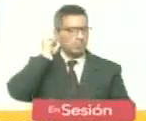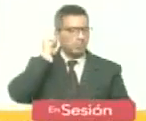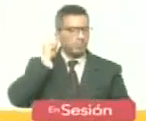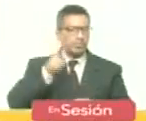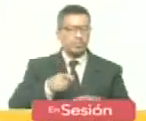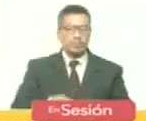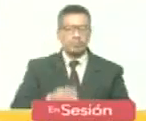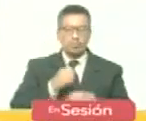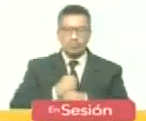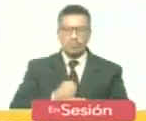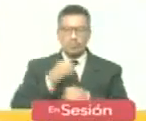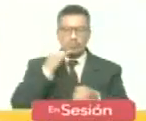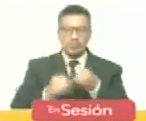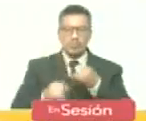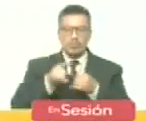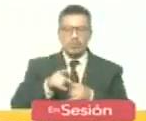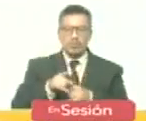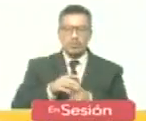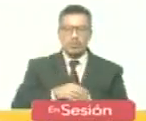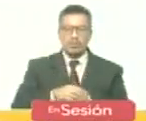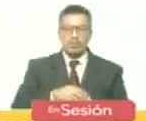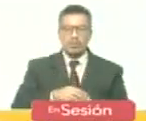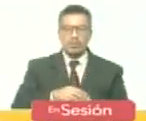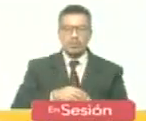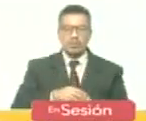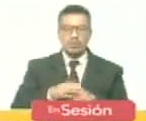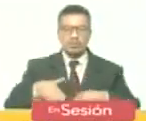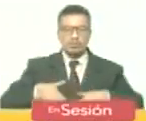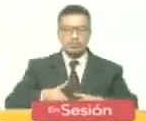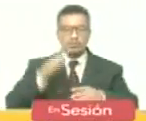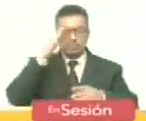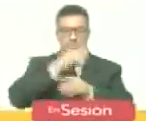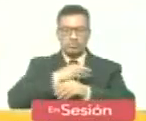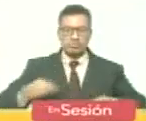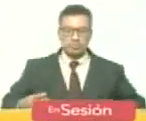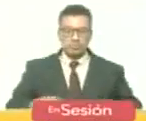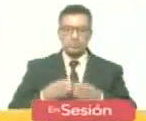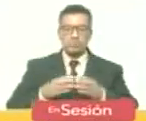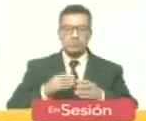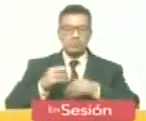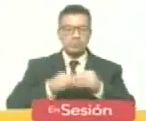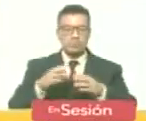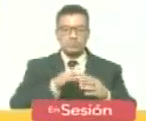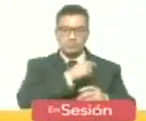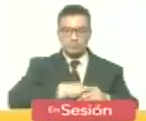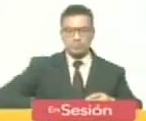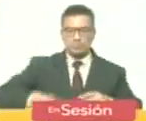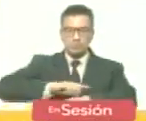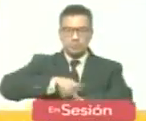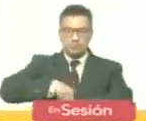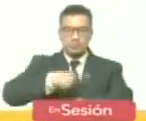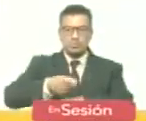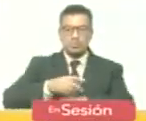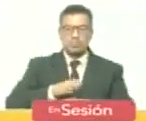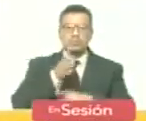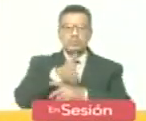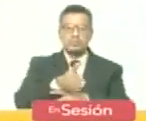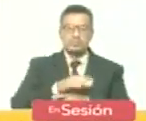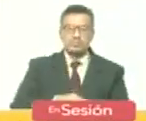Yo estaba esperando finalizar el desfile militar y la reunión que seguramente iba a sostener con el presidente después, para